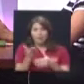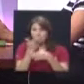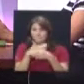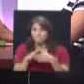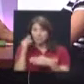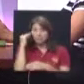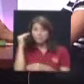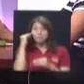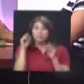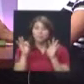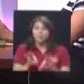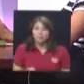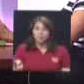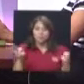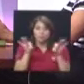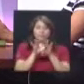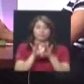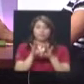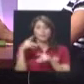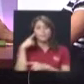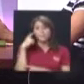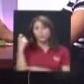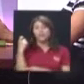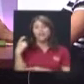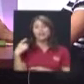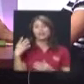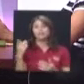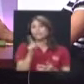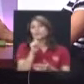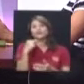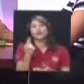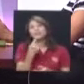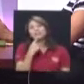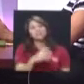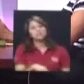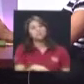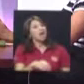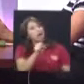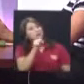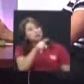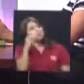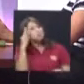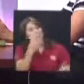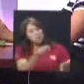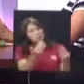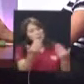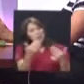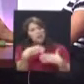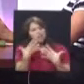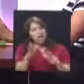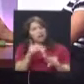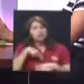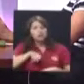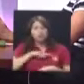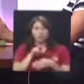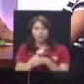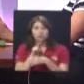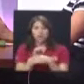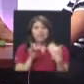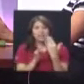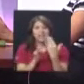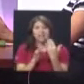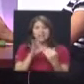parece que es vital también porque no se trata de bueno venga y ya le vamos a empezar a usar la técnica no